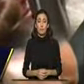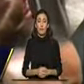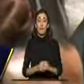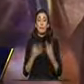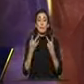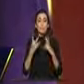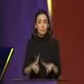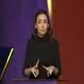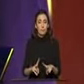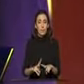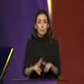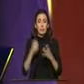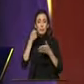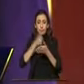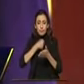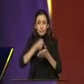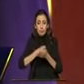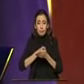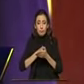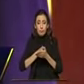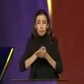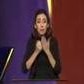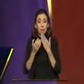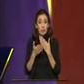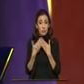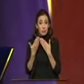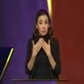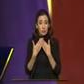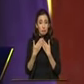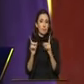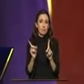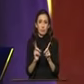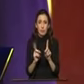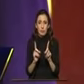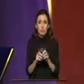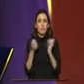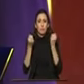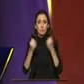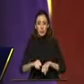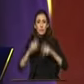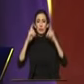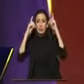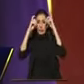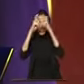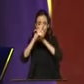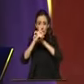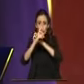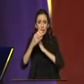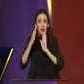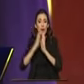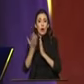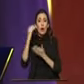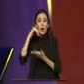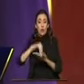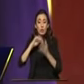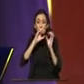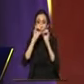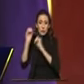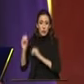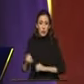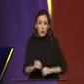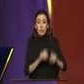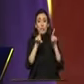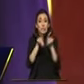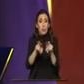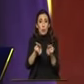El sacrificio no ha sido pequeño, hay que reconocerlo. Qué difícil volver a poner los pies sobre la tierra. Es